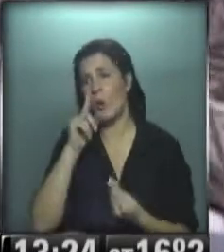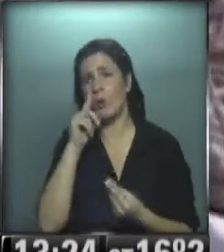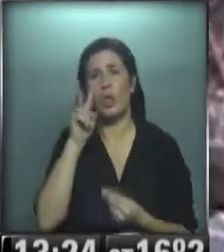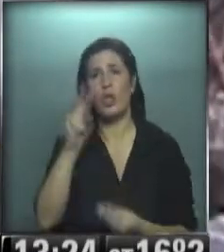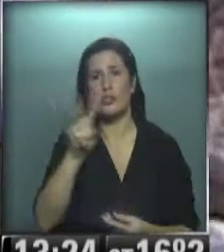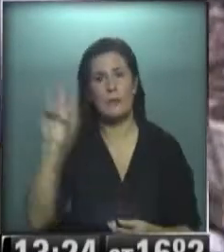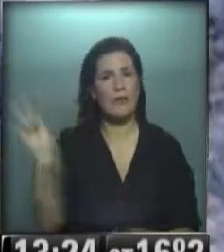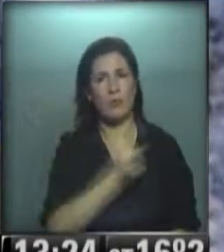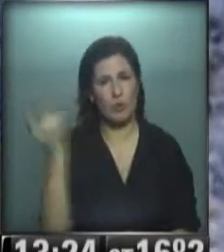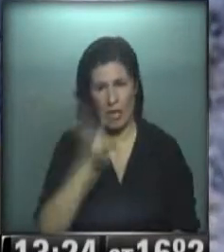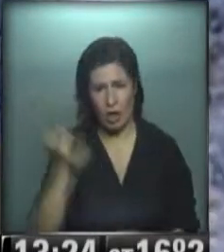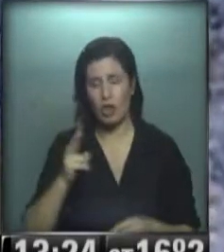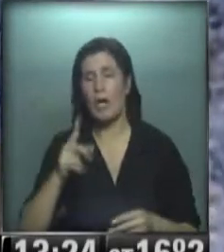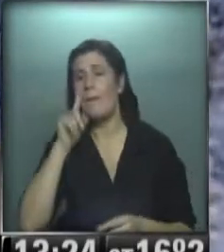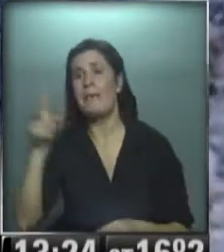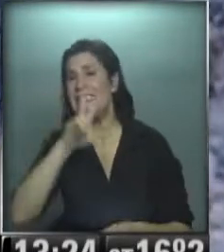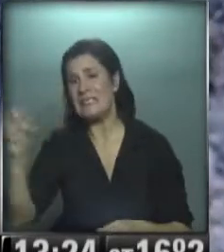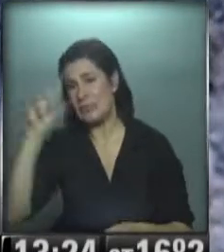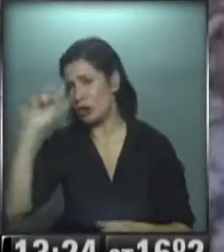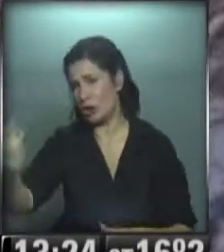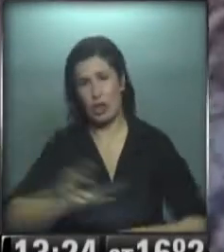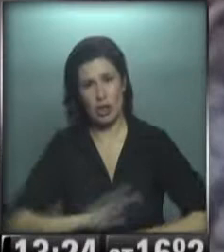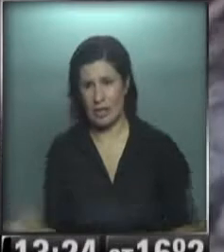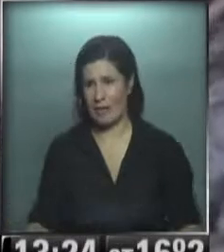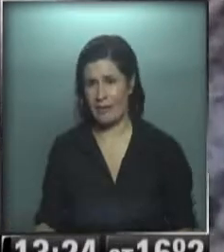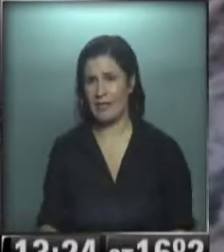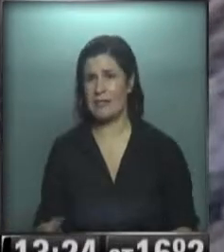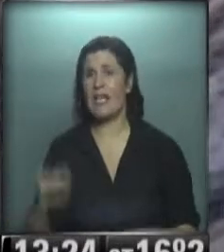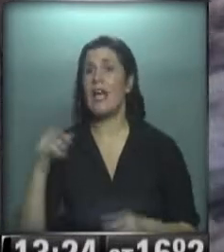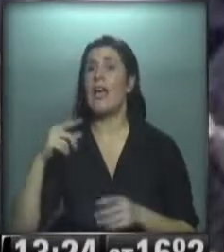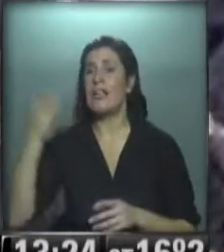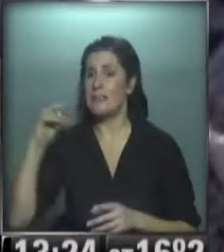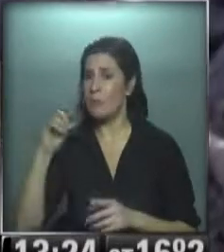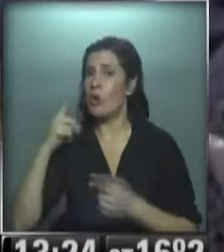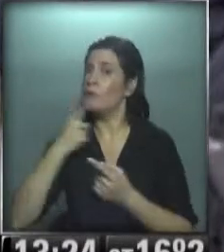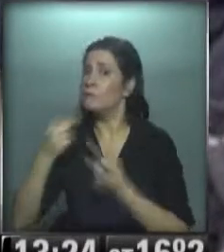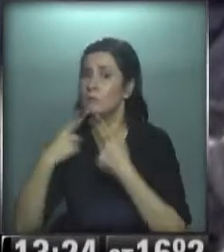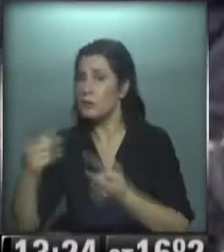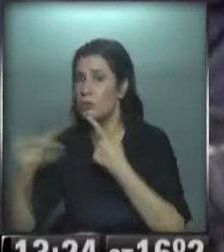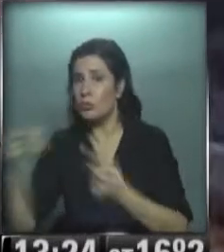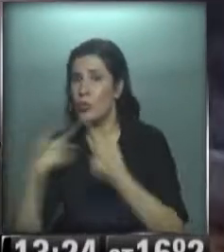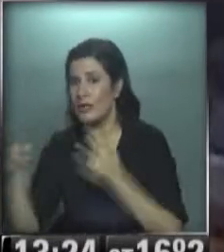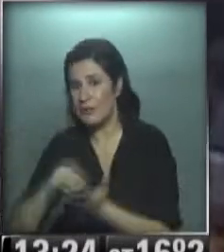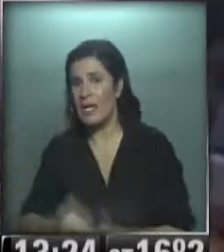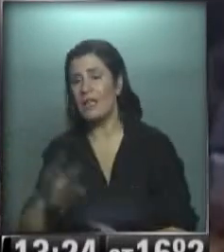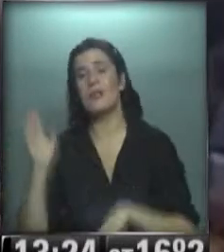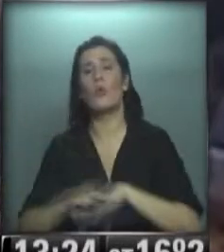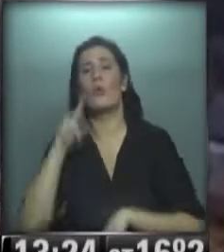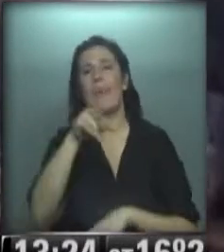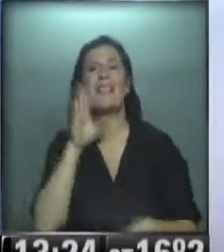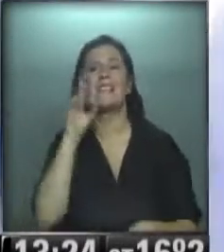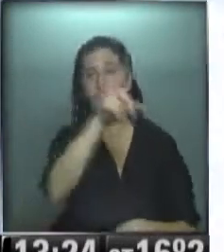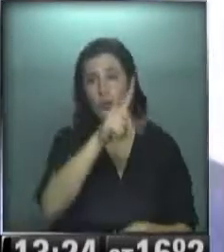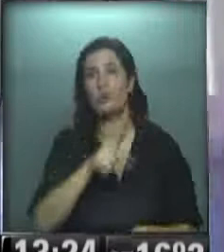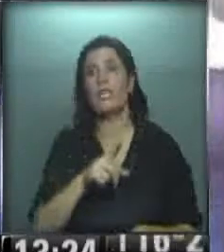civiles. Una encuesta realizada en los Estados Unidos culpa al gobierno de George Bush por la invasión de 2003 y la actual crisis que vive